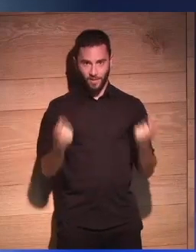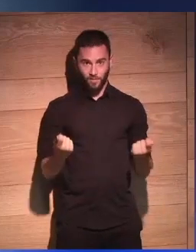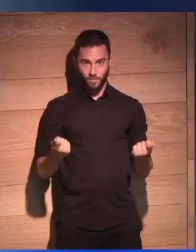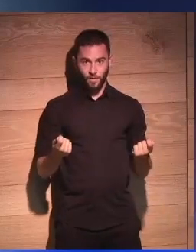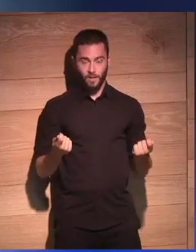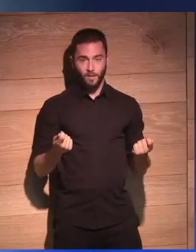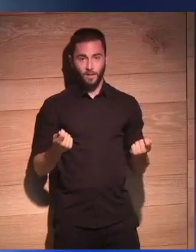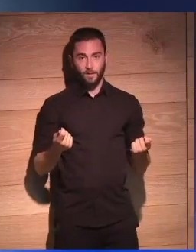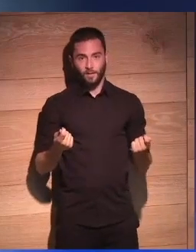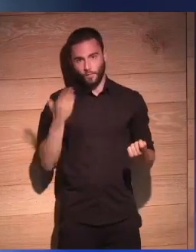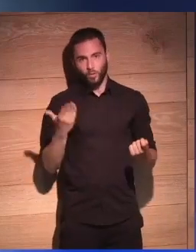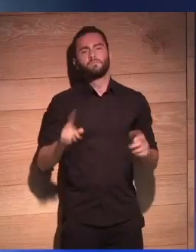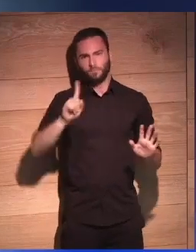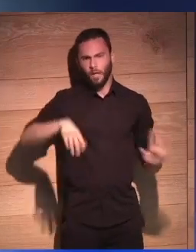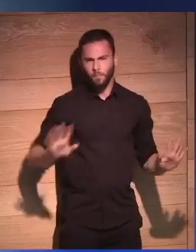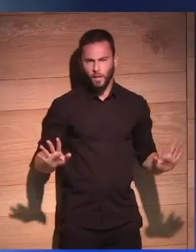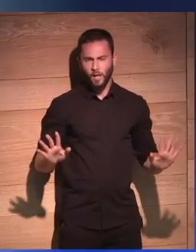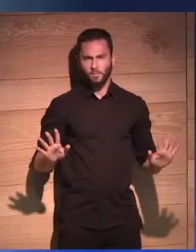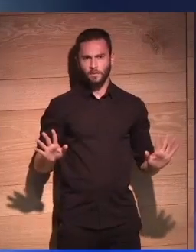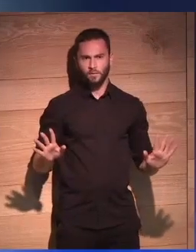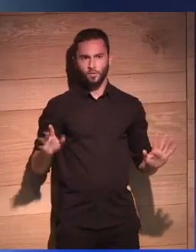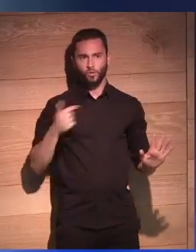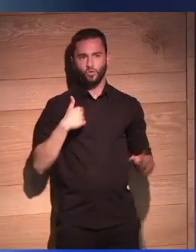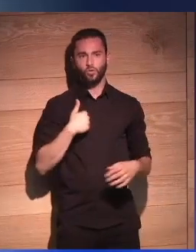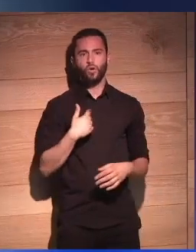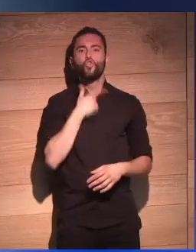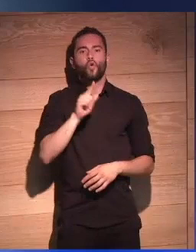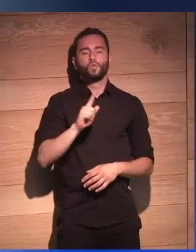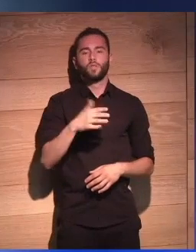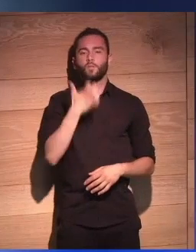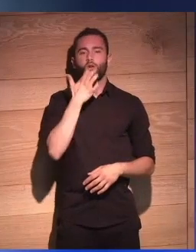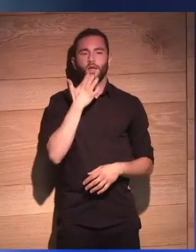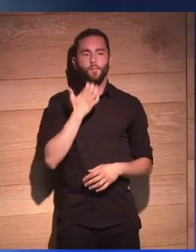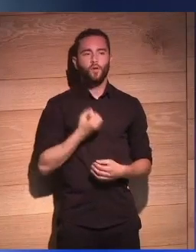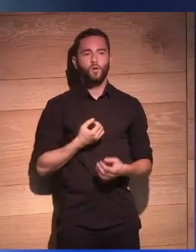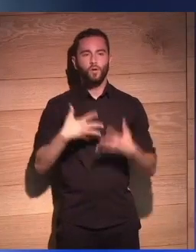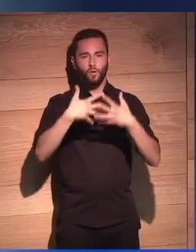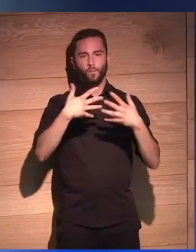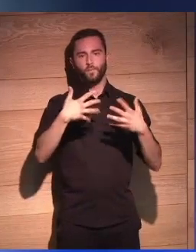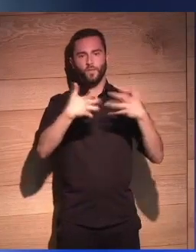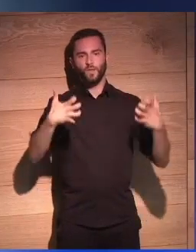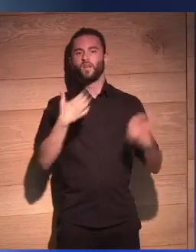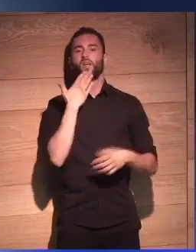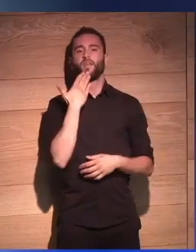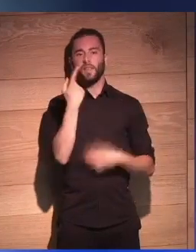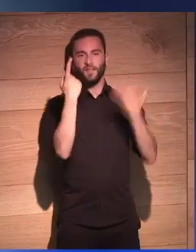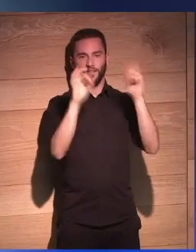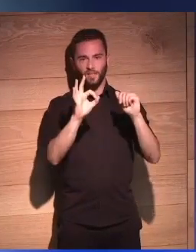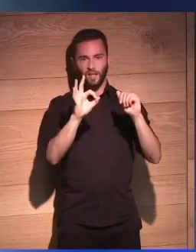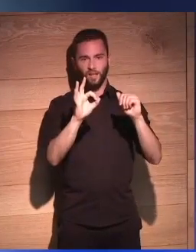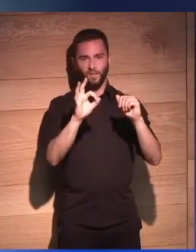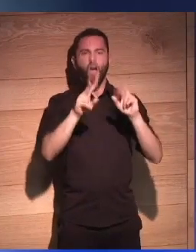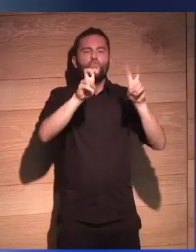tenga peso, y uh-huh. porque yo no me gusta, por ejemplo, esa expresión, los 60 son los nuevos